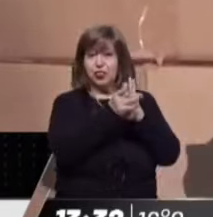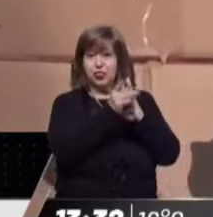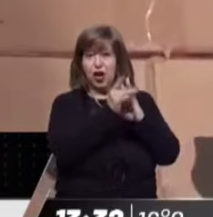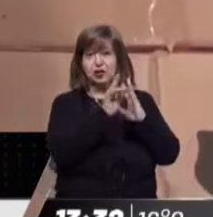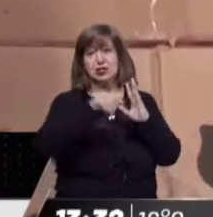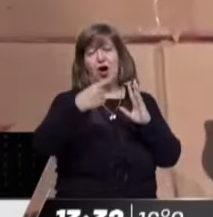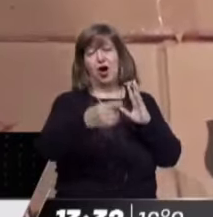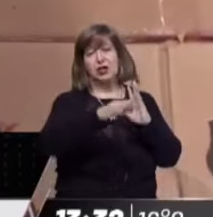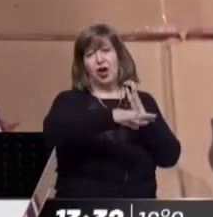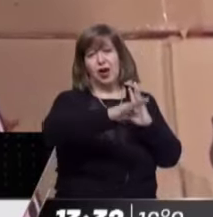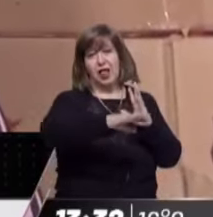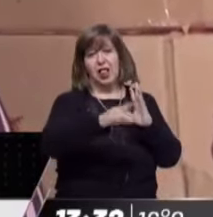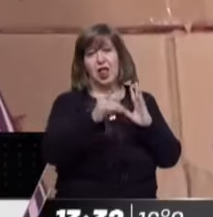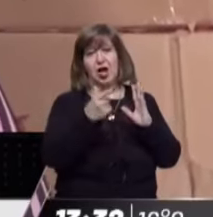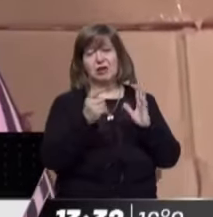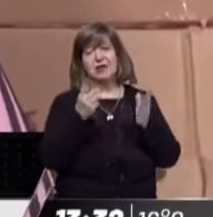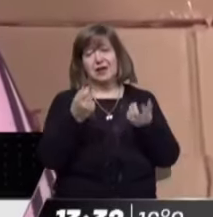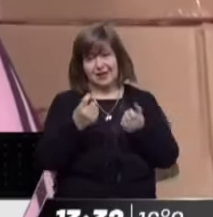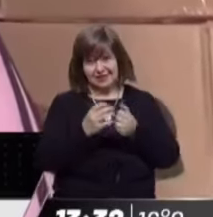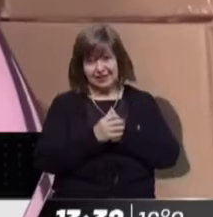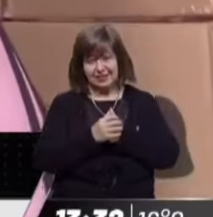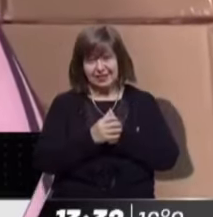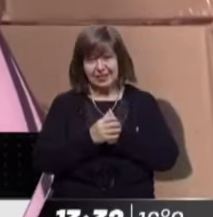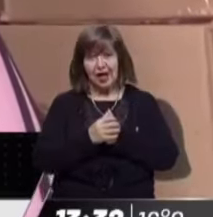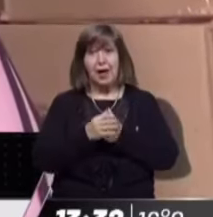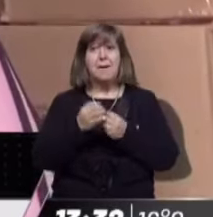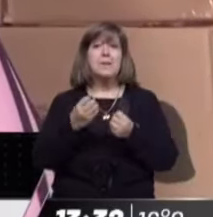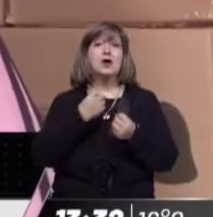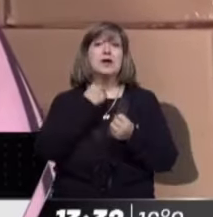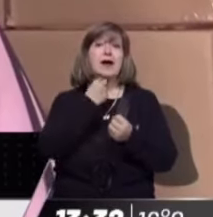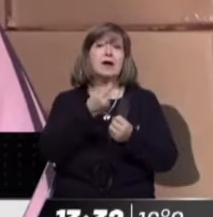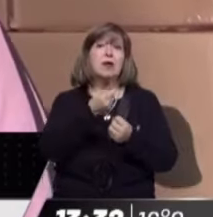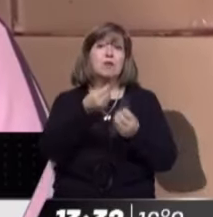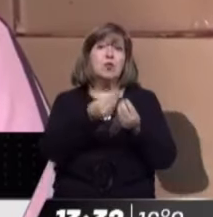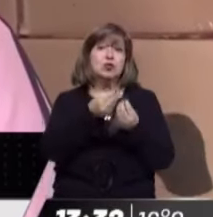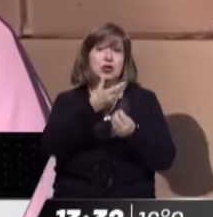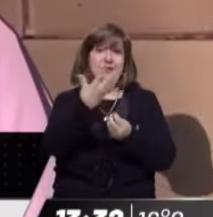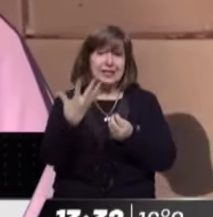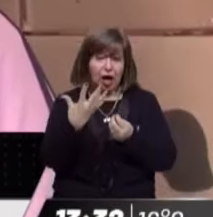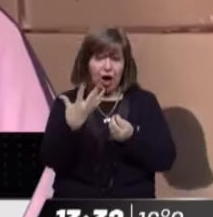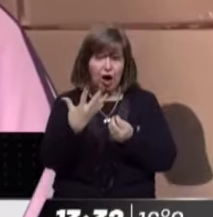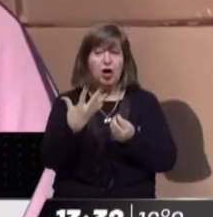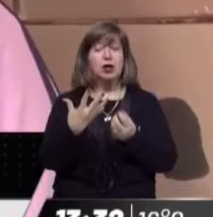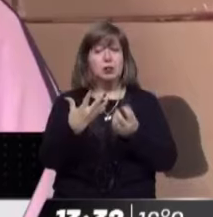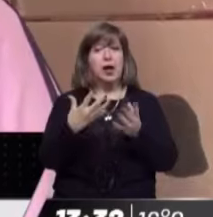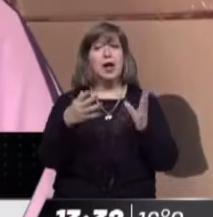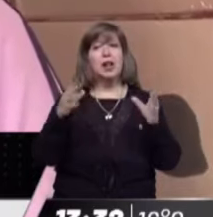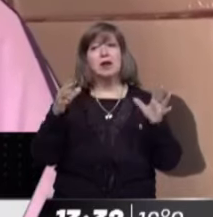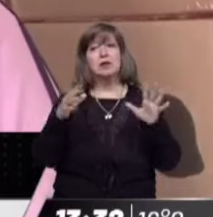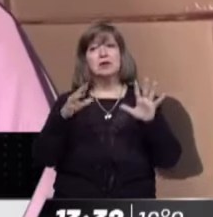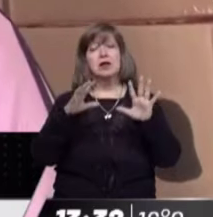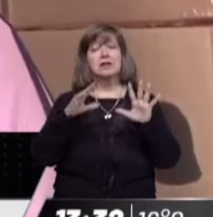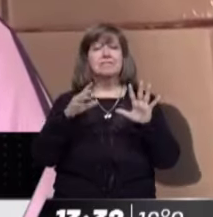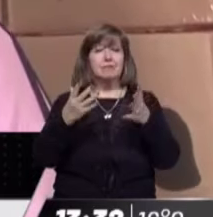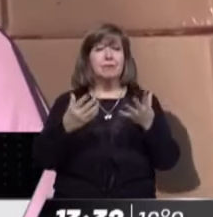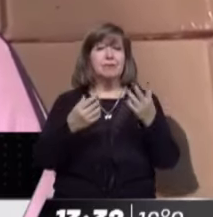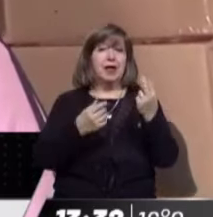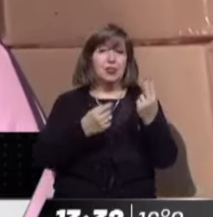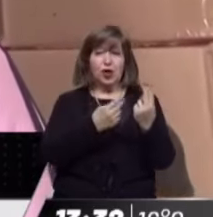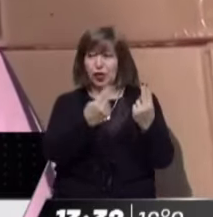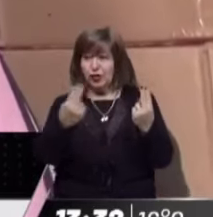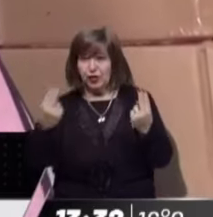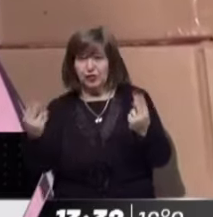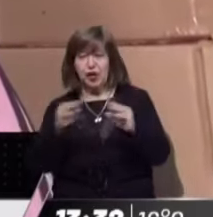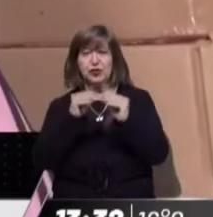niño que venga eh que lo necesita o sea esas posibilidades hemos manejado tratar de que las